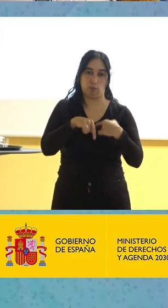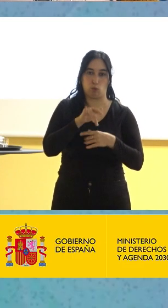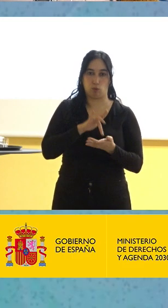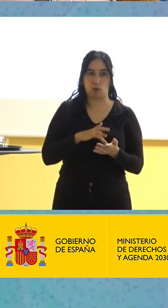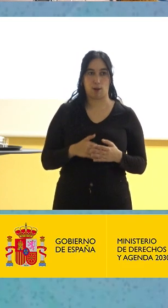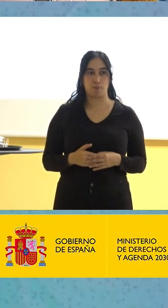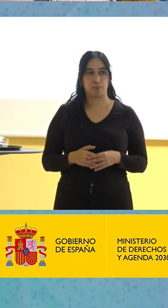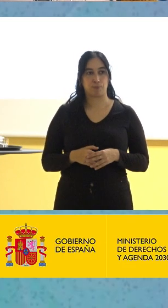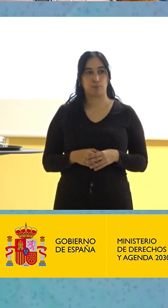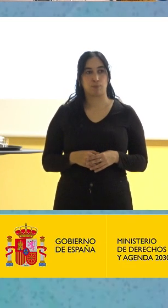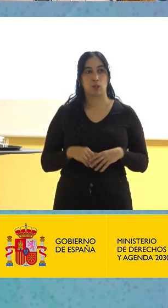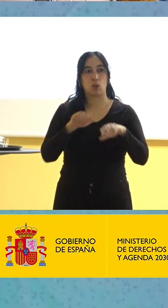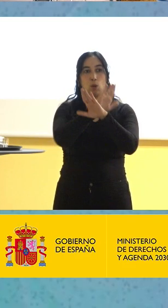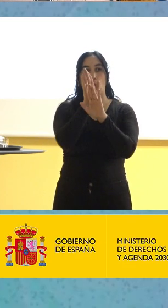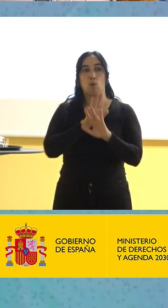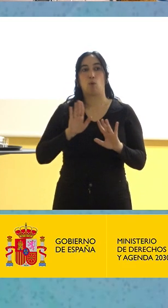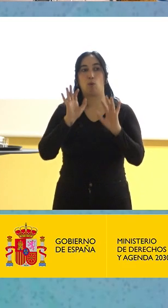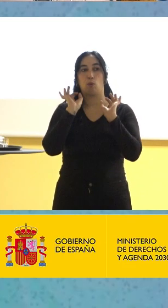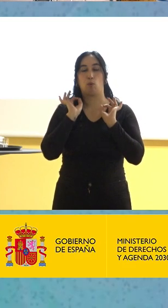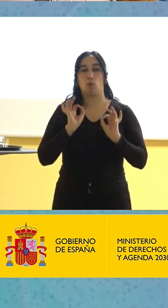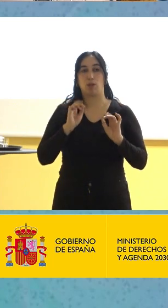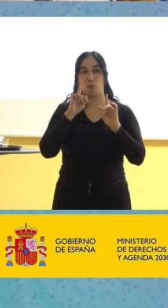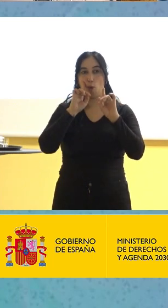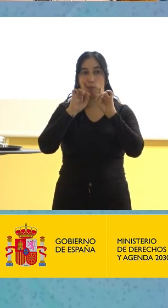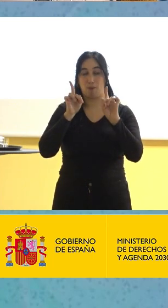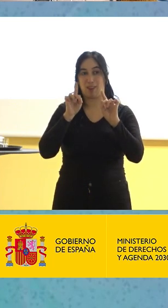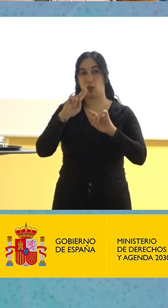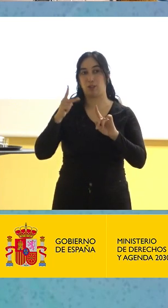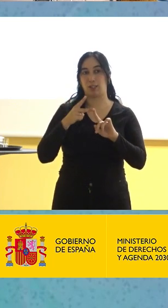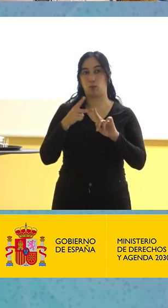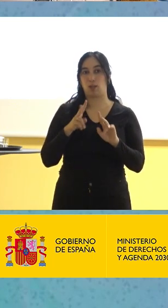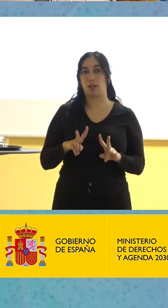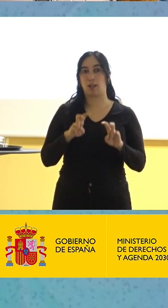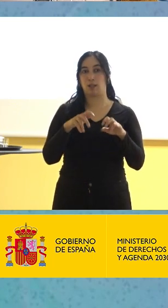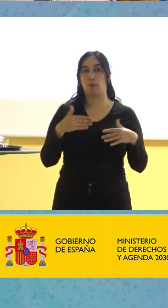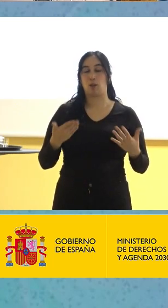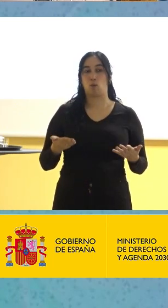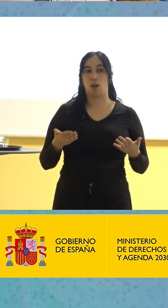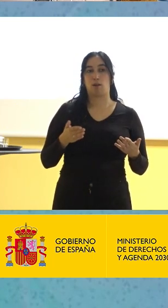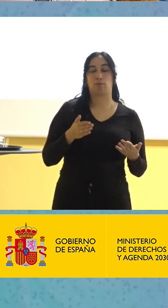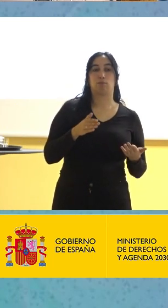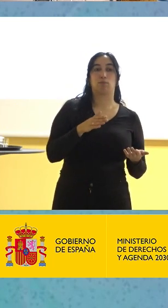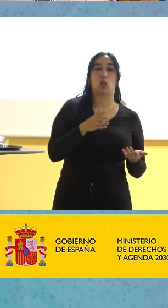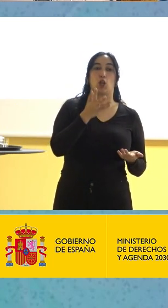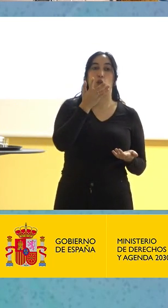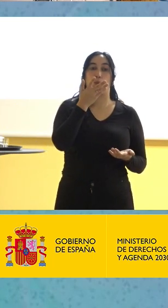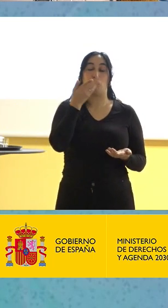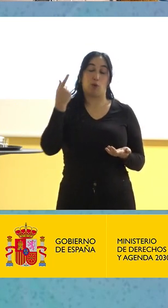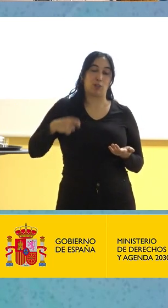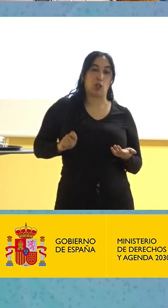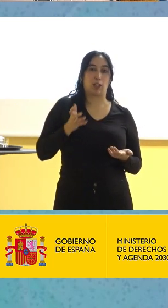Bueno, y el último punto de la prevención secundaria tiene que ver con la derivación y los conocimientos entre los profesionales,